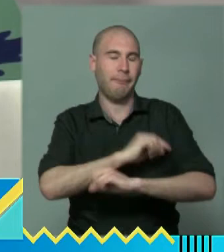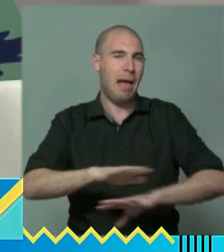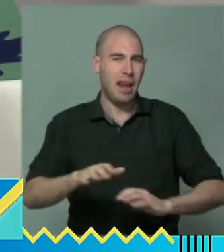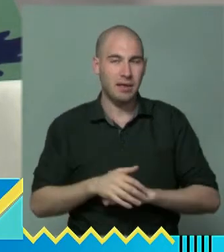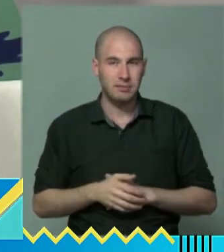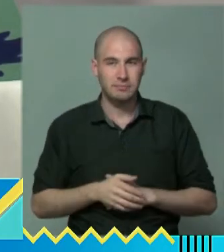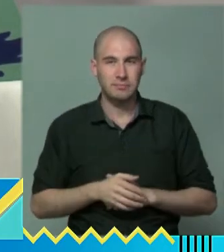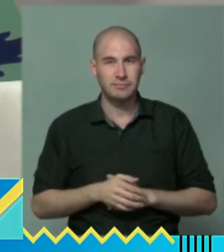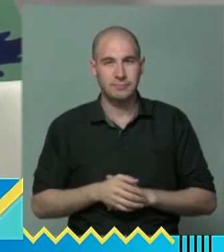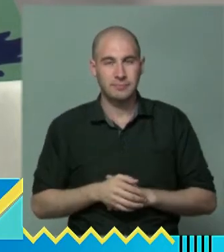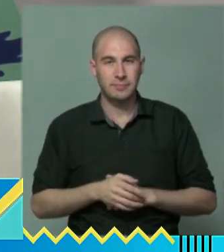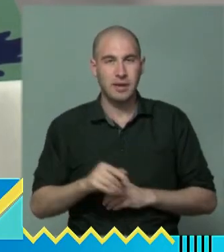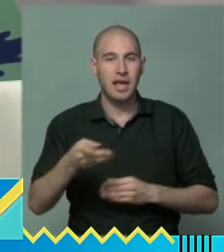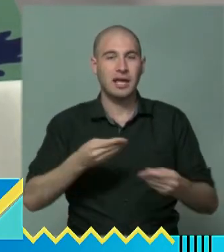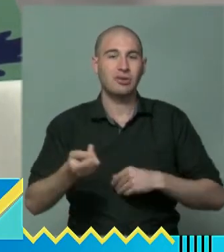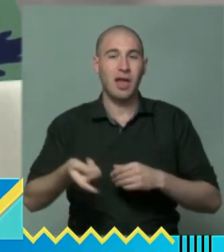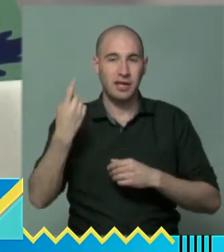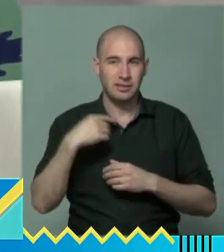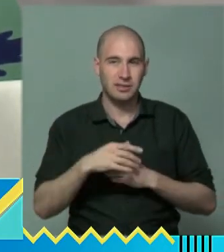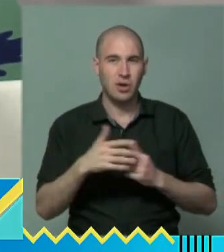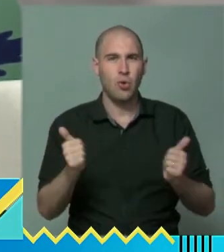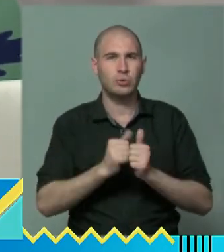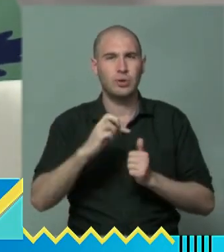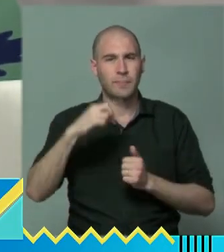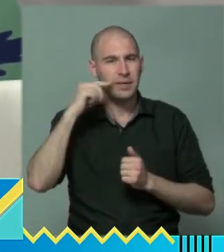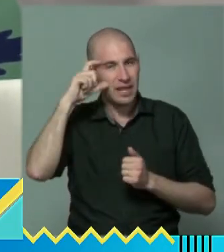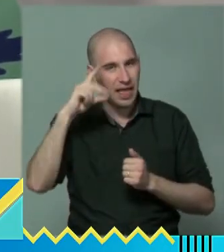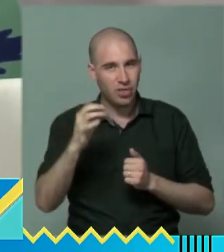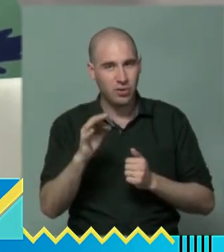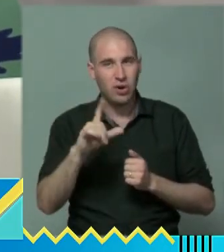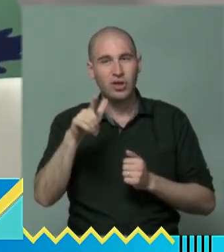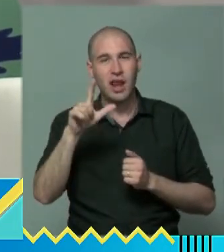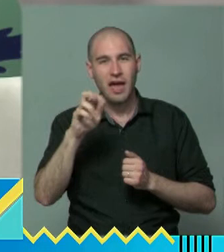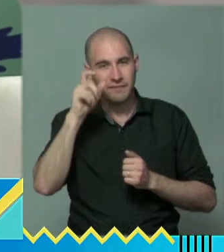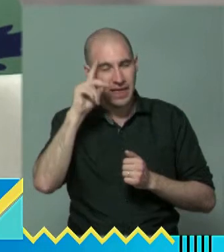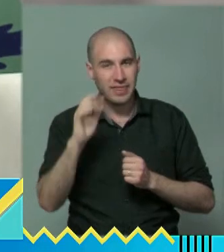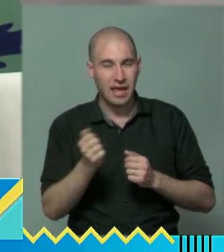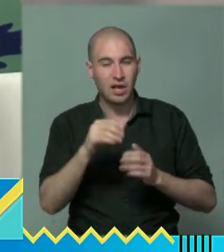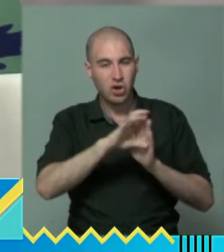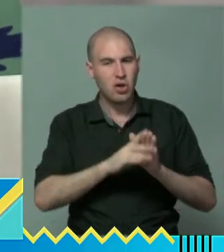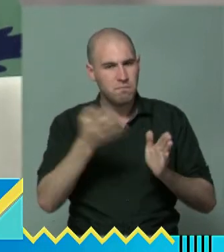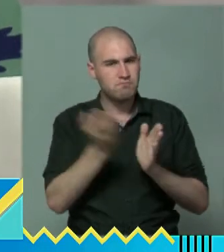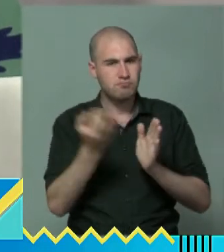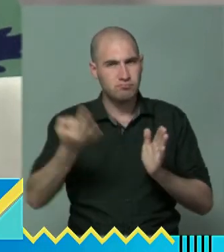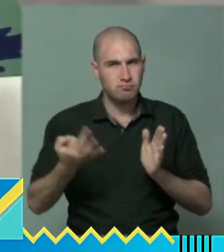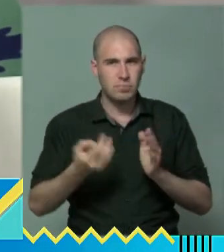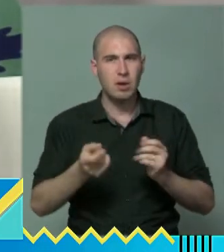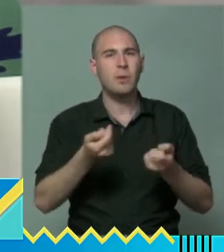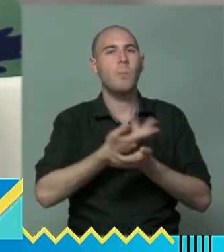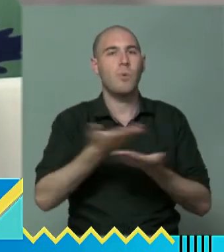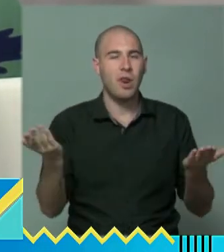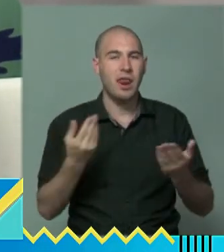que es de la gestión anterior. Lo hizo con Pinedo y Gil Saavedra. Un código penal que está muy bueno, es muy